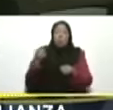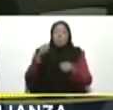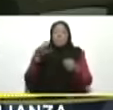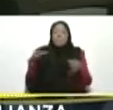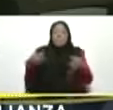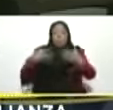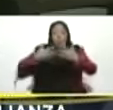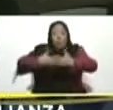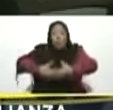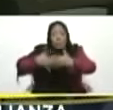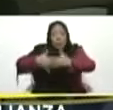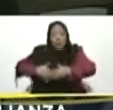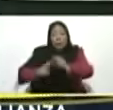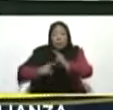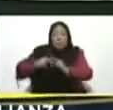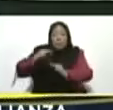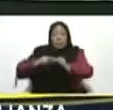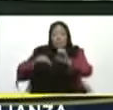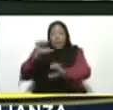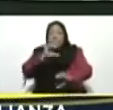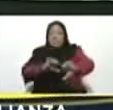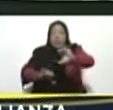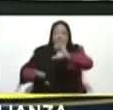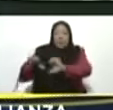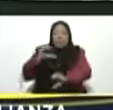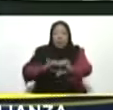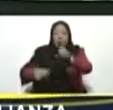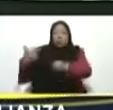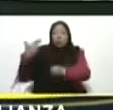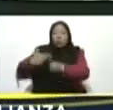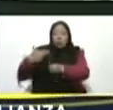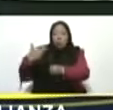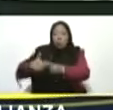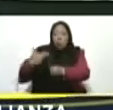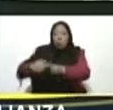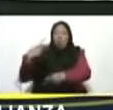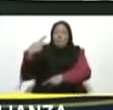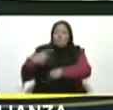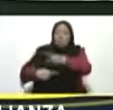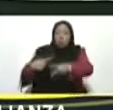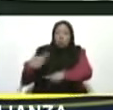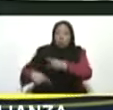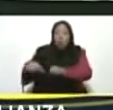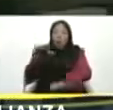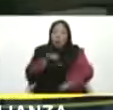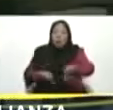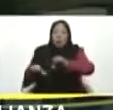planta petroquímica productora de amoníaco.